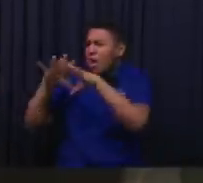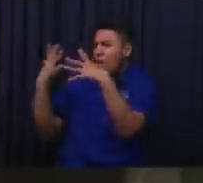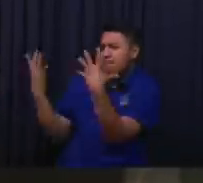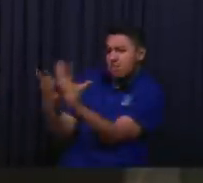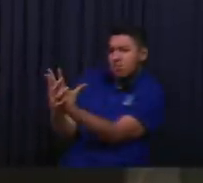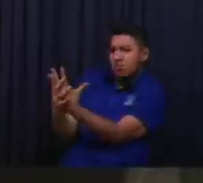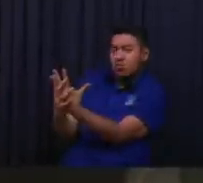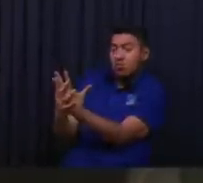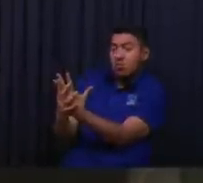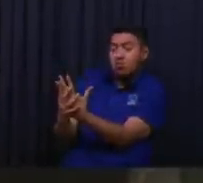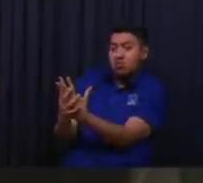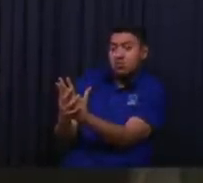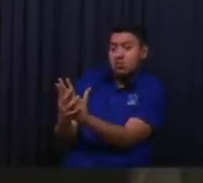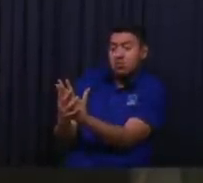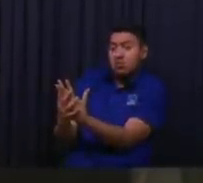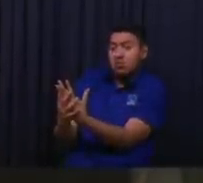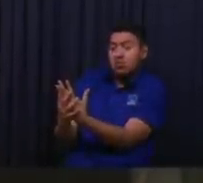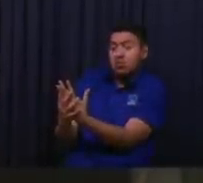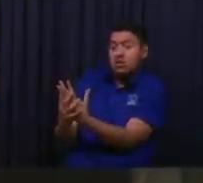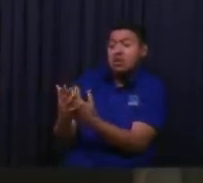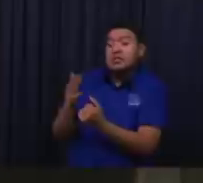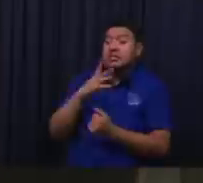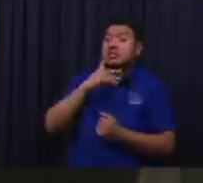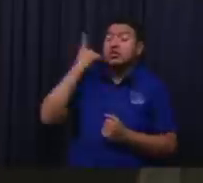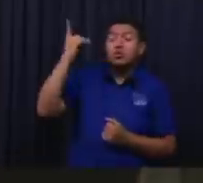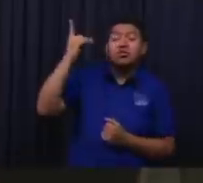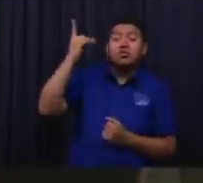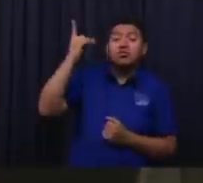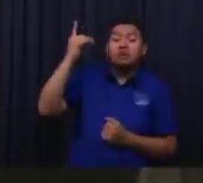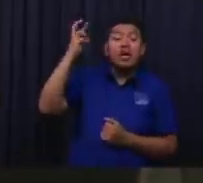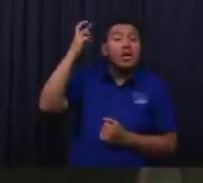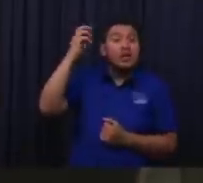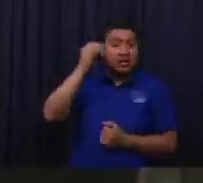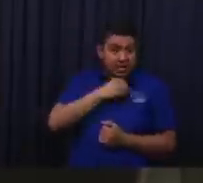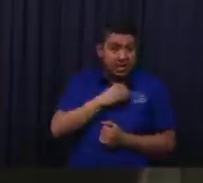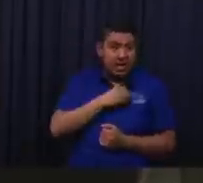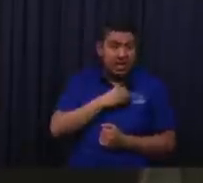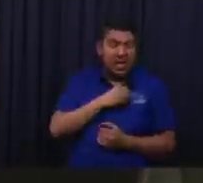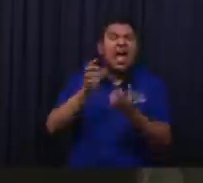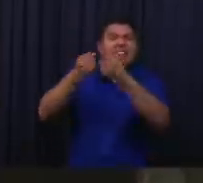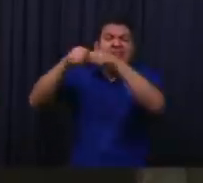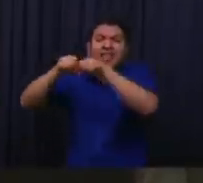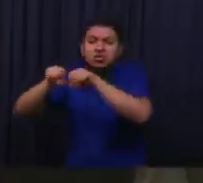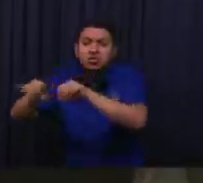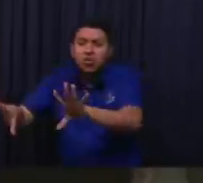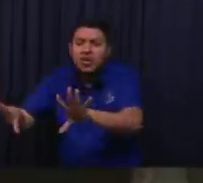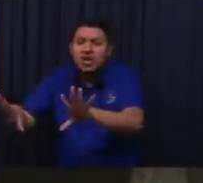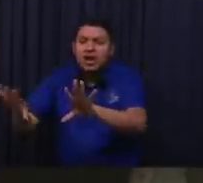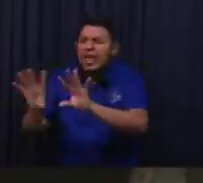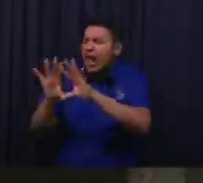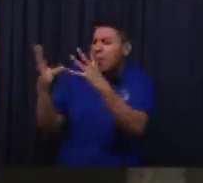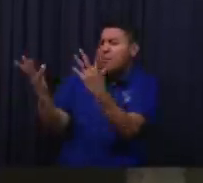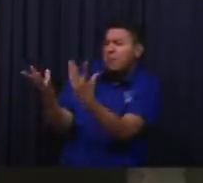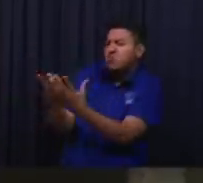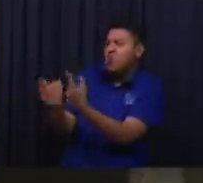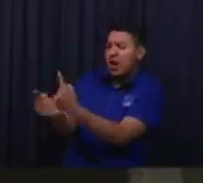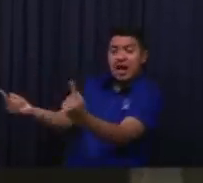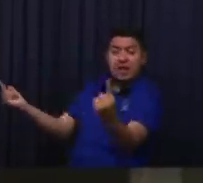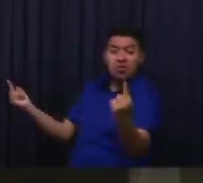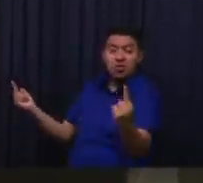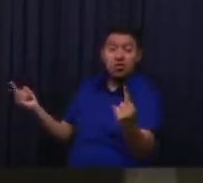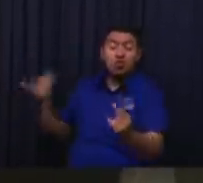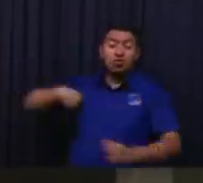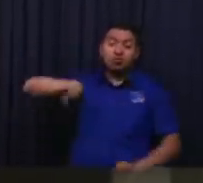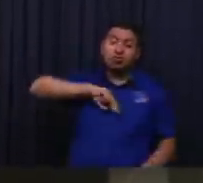para matar toda carne que tiene vida, pues nosotros vamos a quedar exentos, que se va a cumplir de